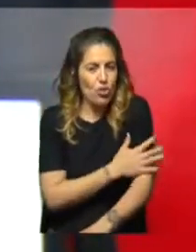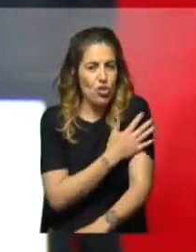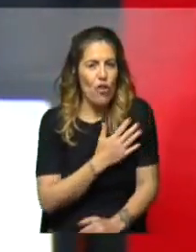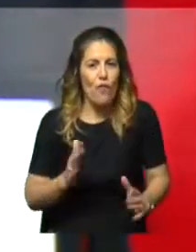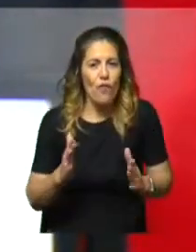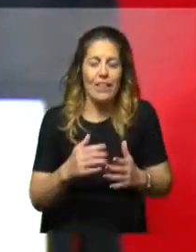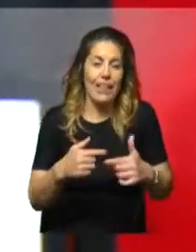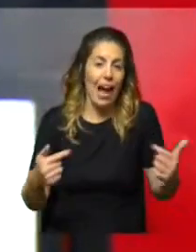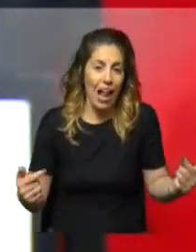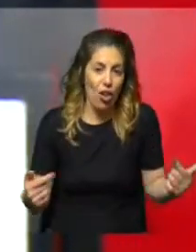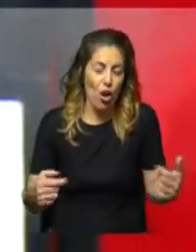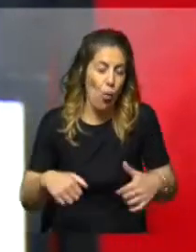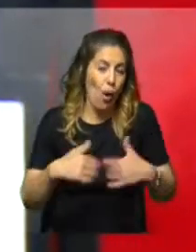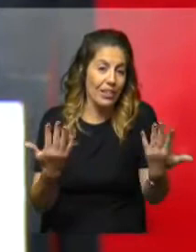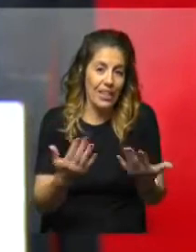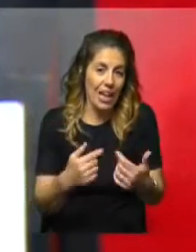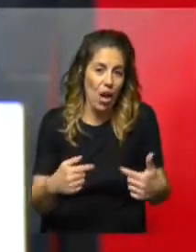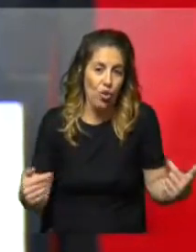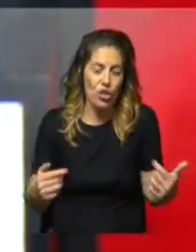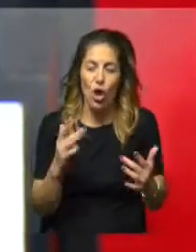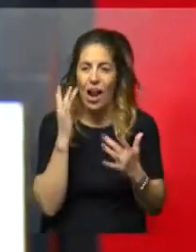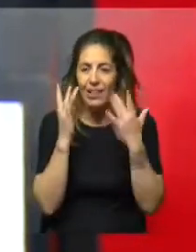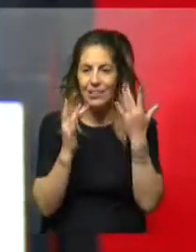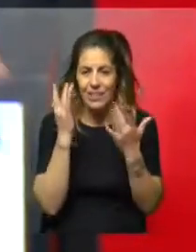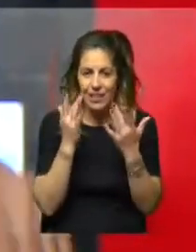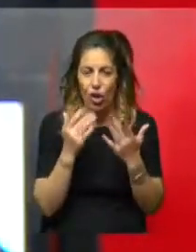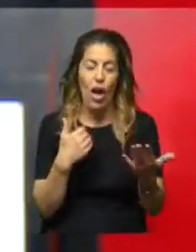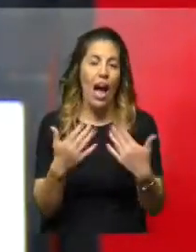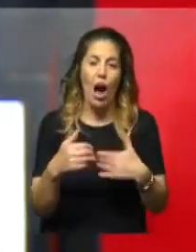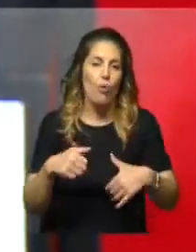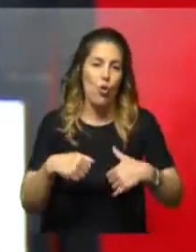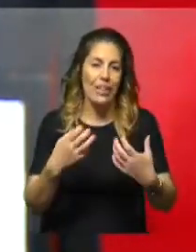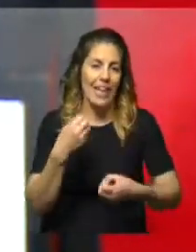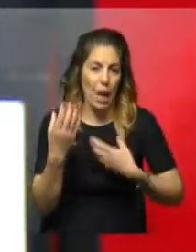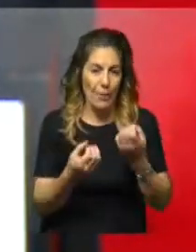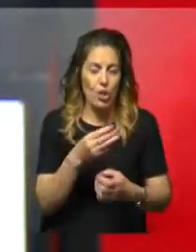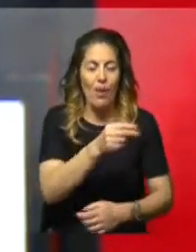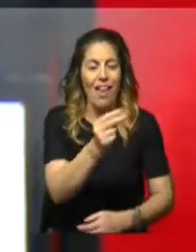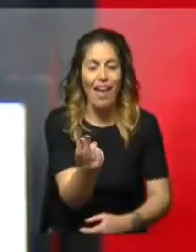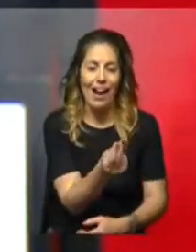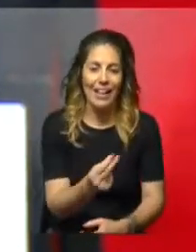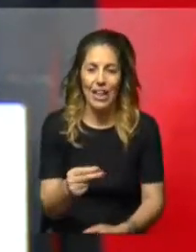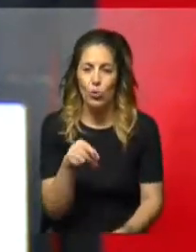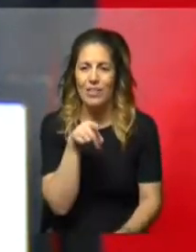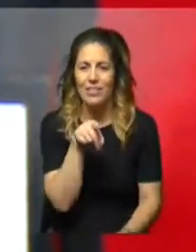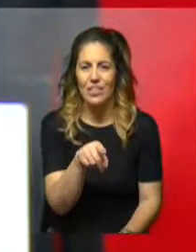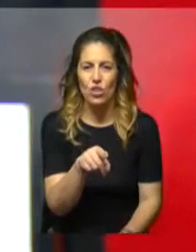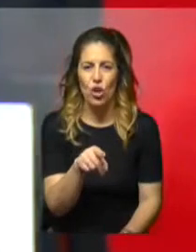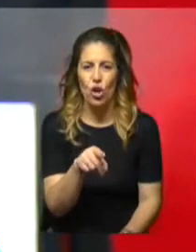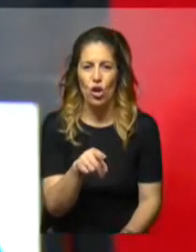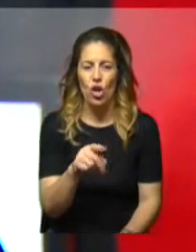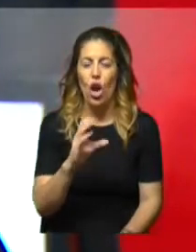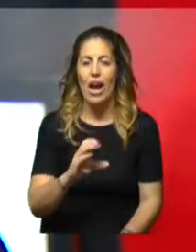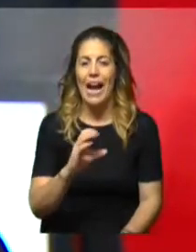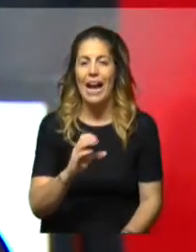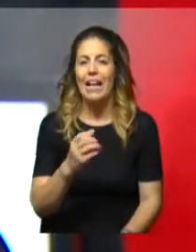una obra o Frente a cualquier hecho artístico y hablo de cualquier expresión pero la caricatura tiene esa cosa de que no cualquier